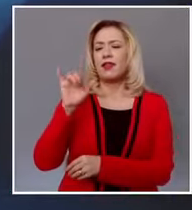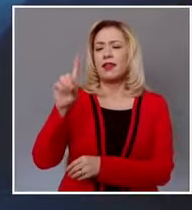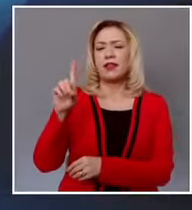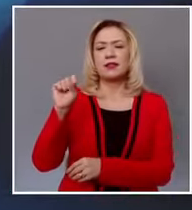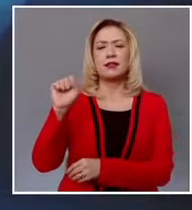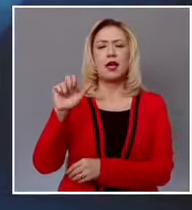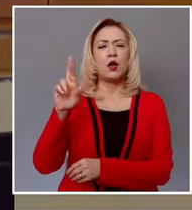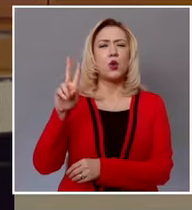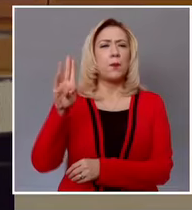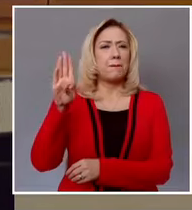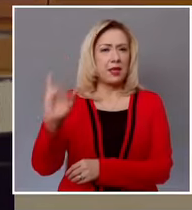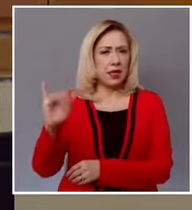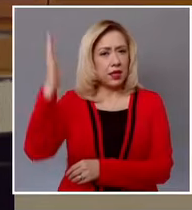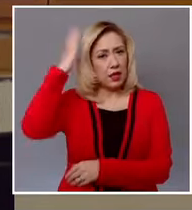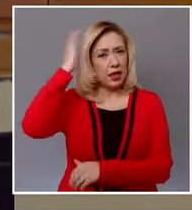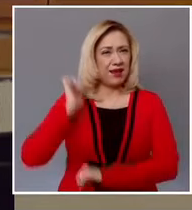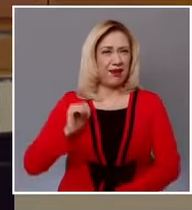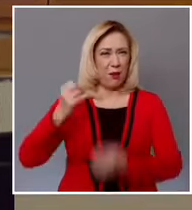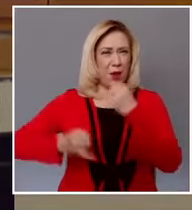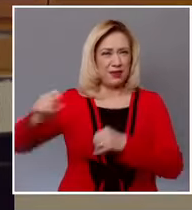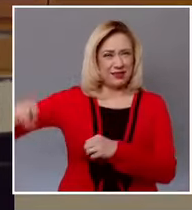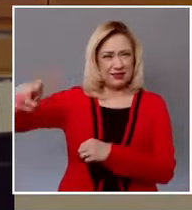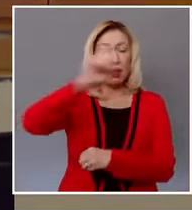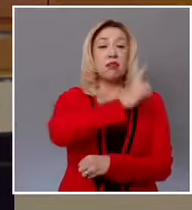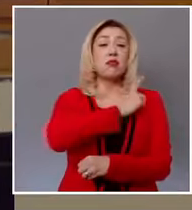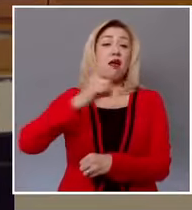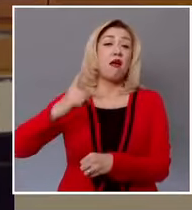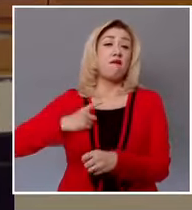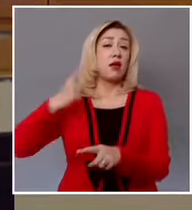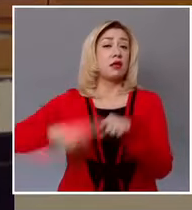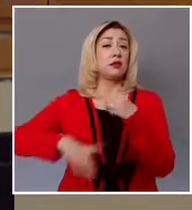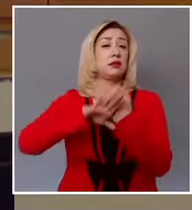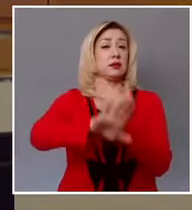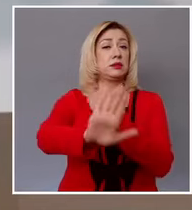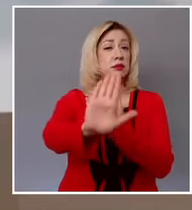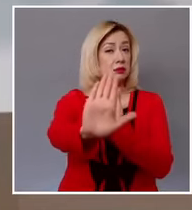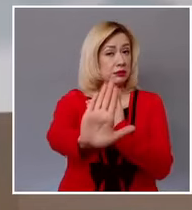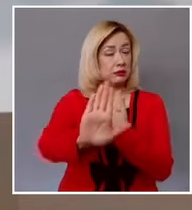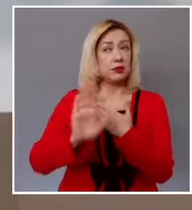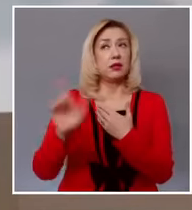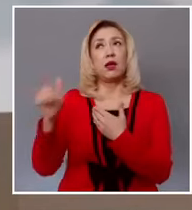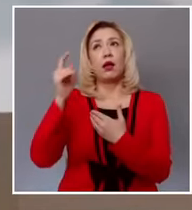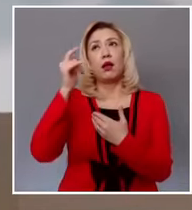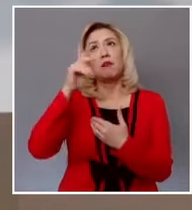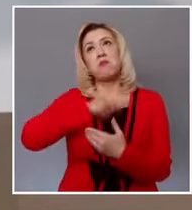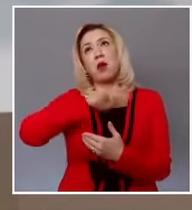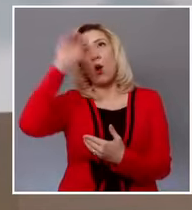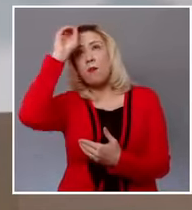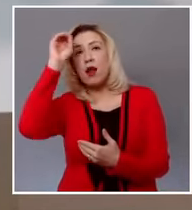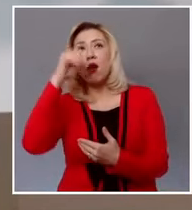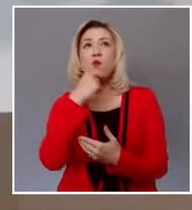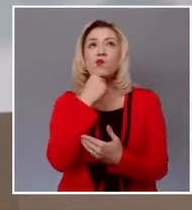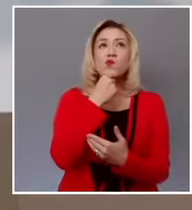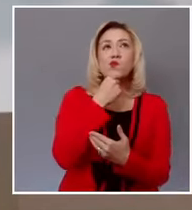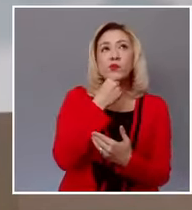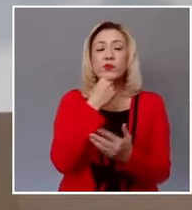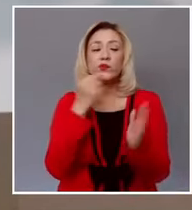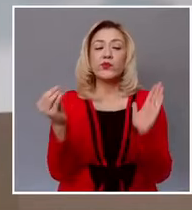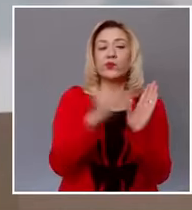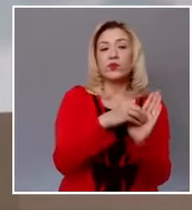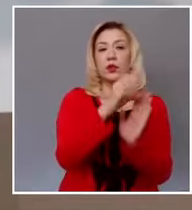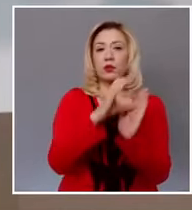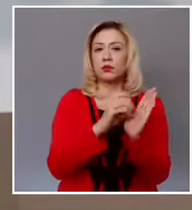órganos jurisdiccionales deben evitar pretender ver reflejados sus ideales de justicia en la Constitución, pues deben advertir que